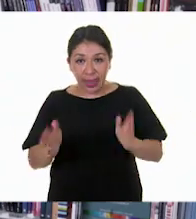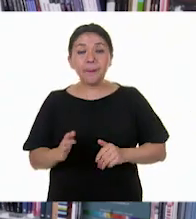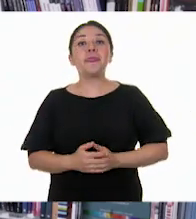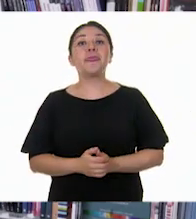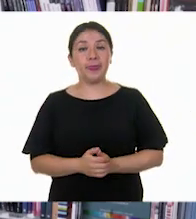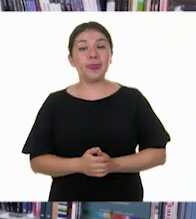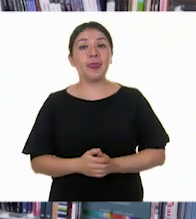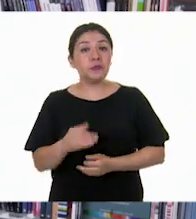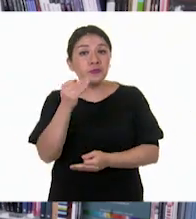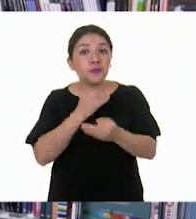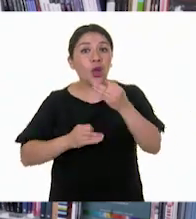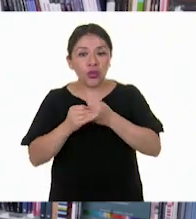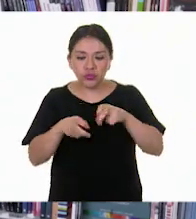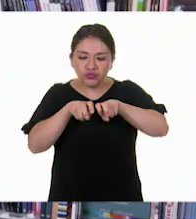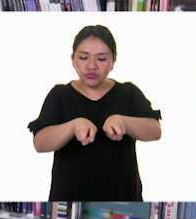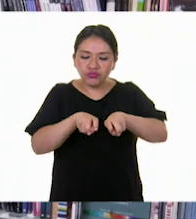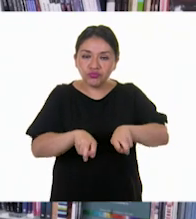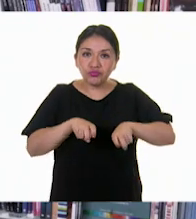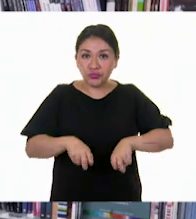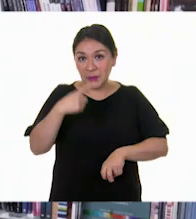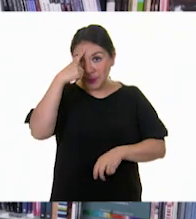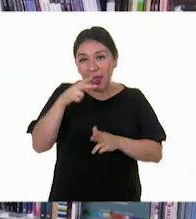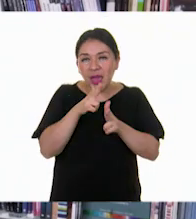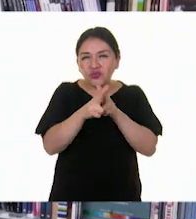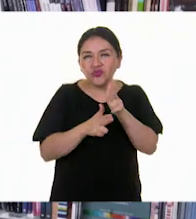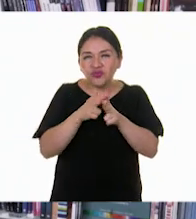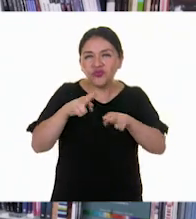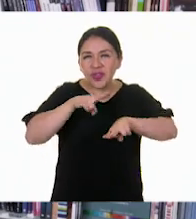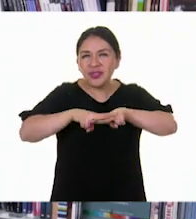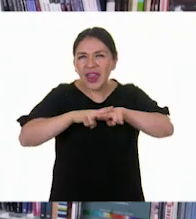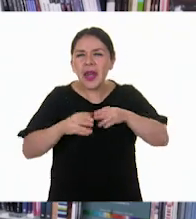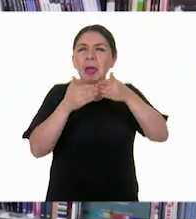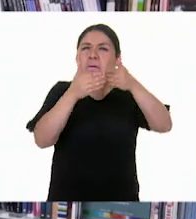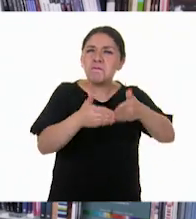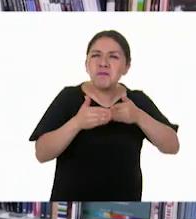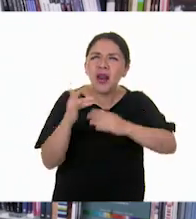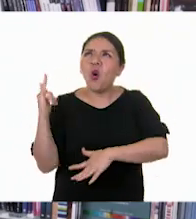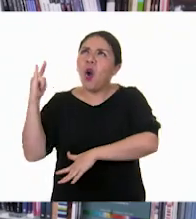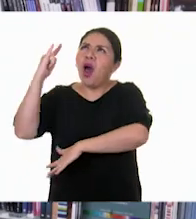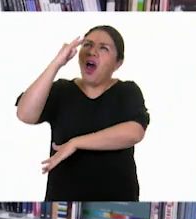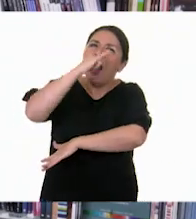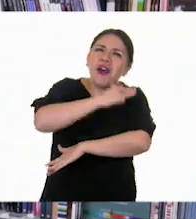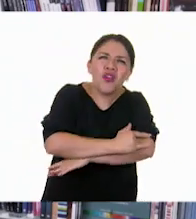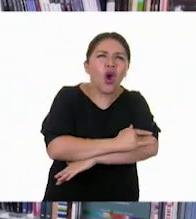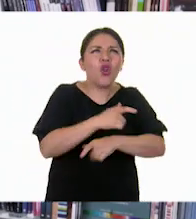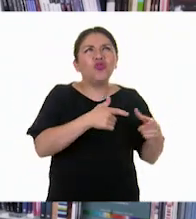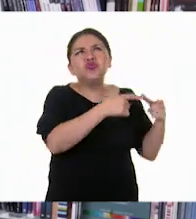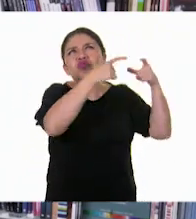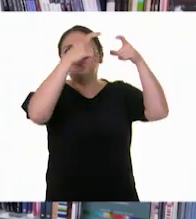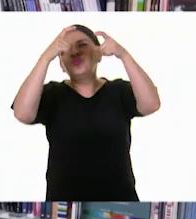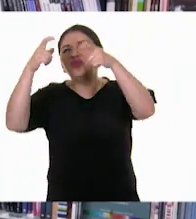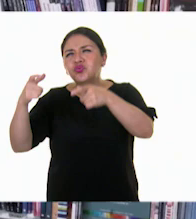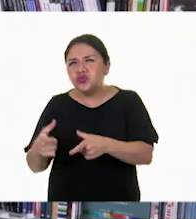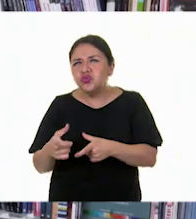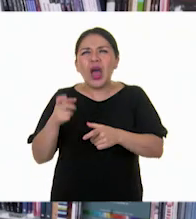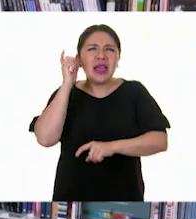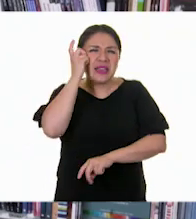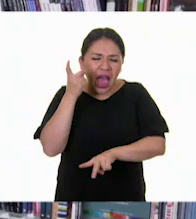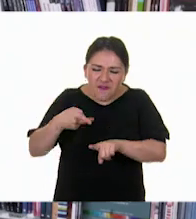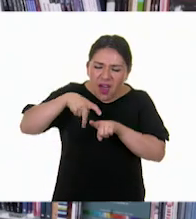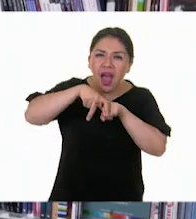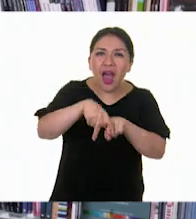y todos a bordo de este tren, barco, avión, nave espacial,